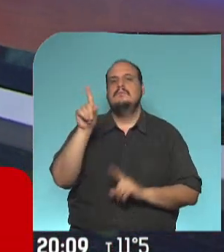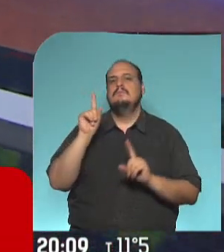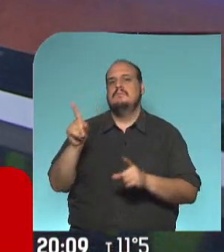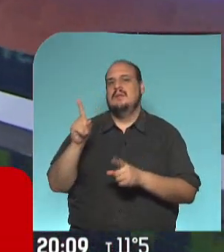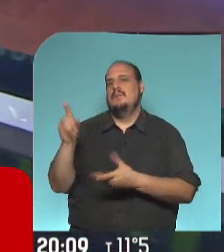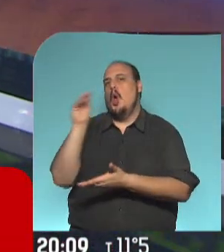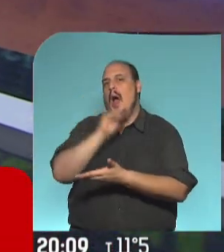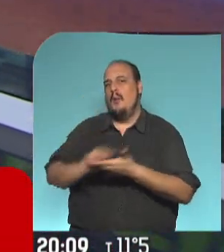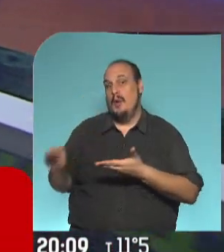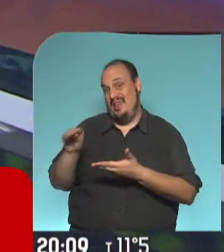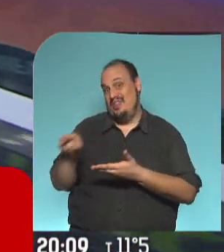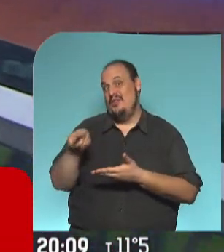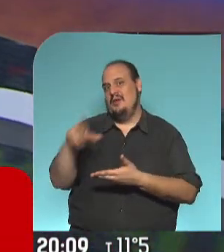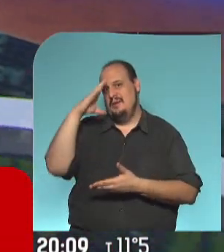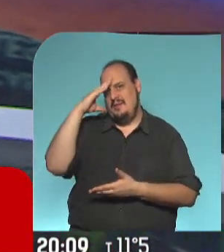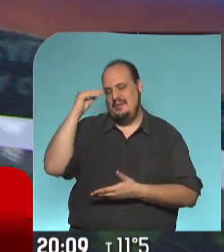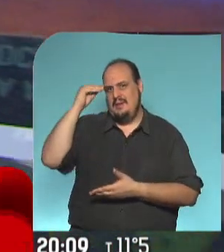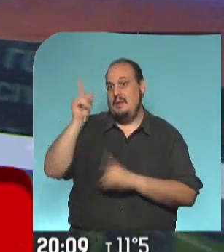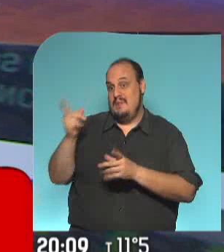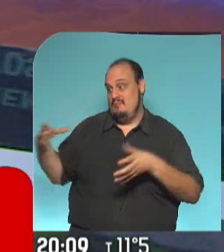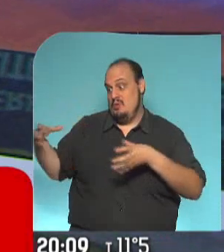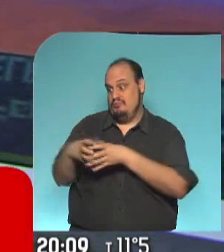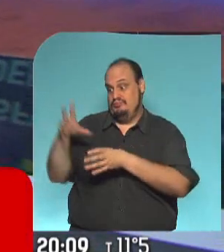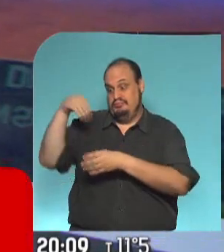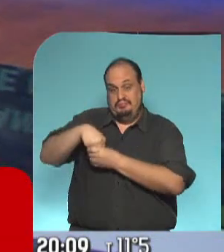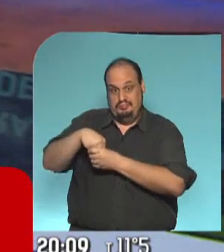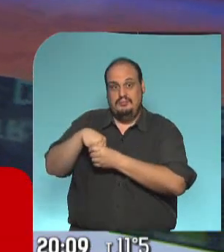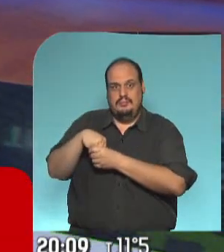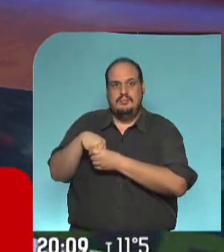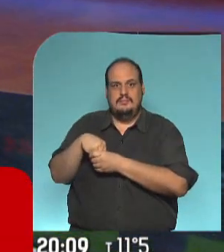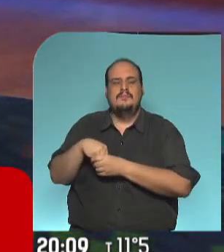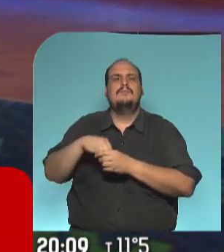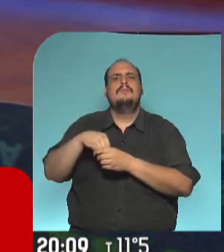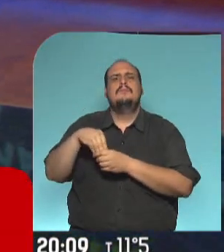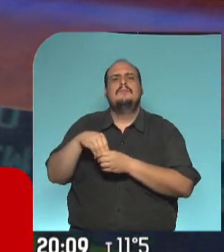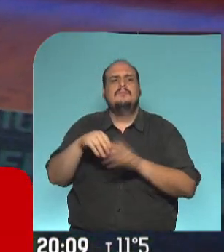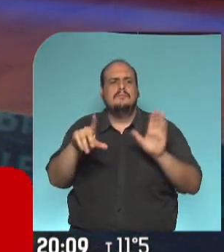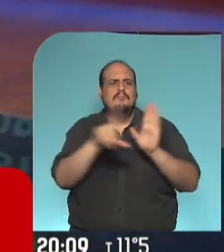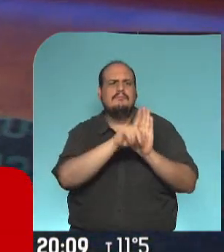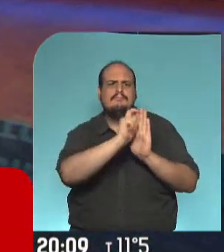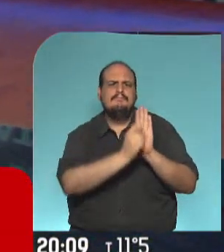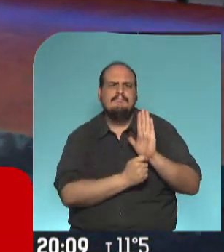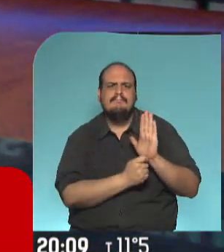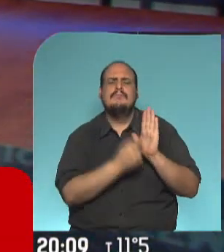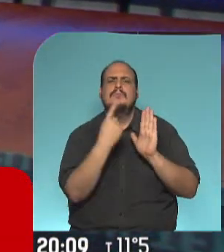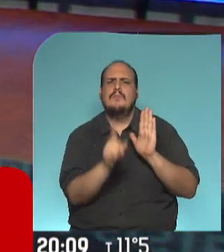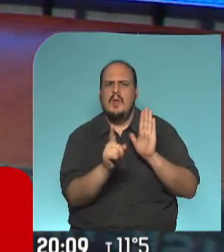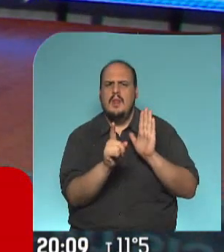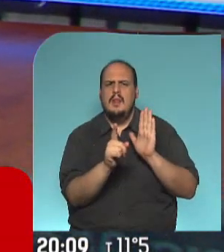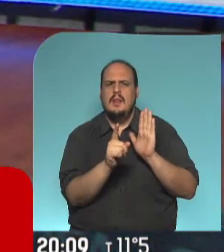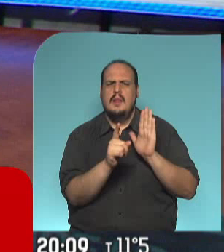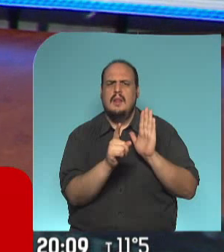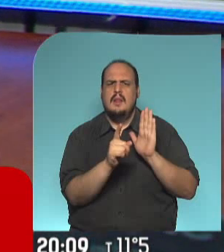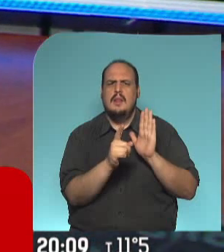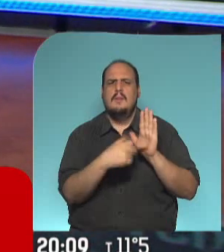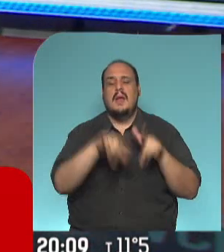de Kirchner, será uno de los que asesore en lo que venga después. La reforma son estos puntos. La reforma comienza y hace eje en